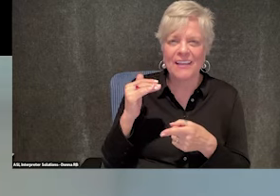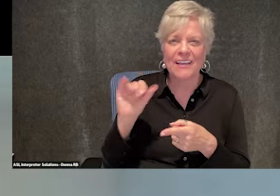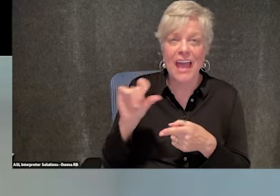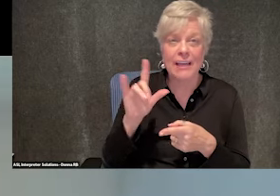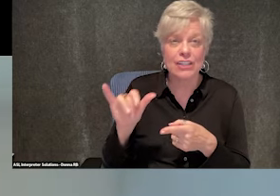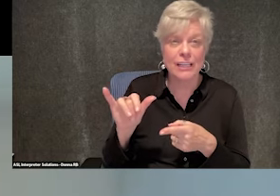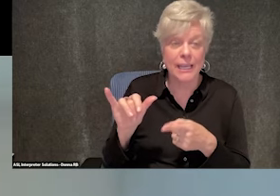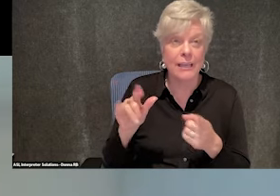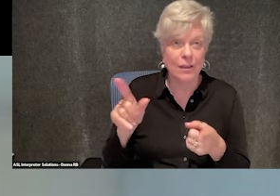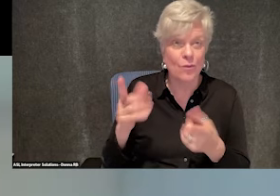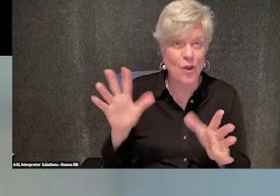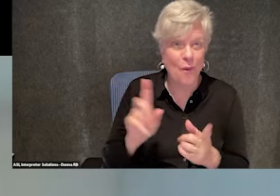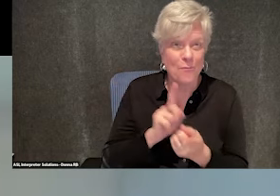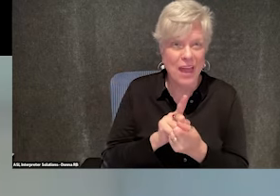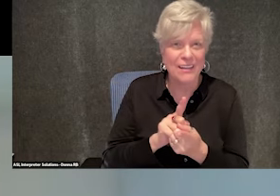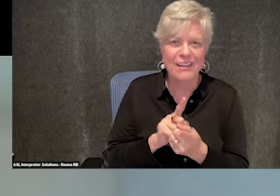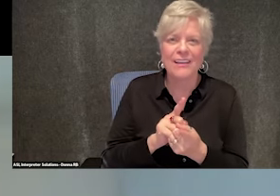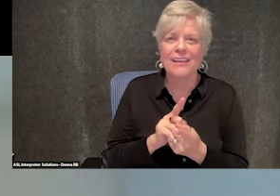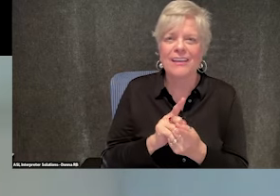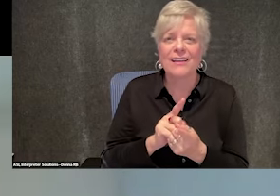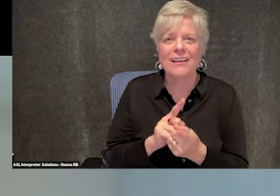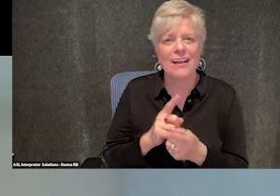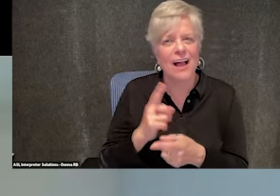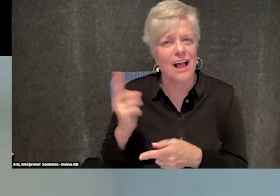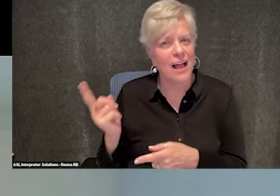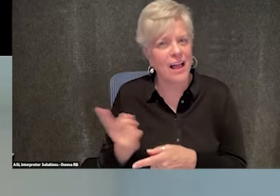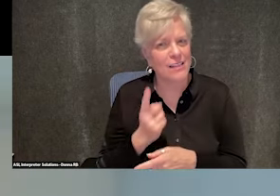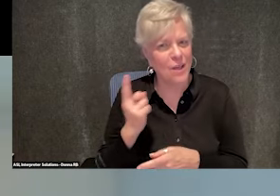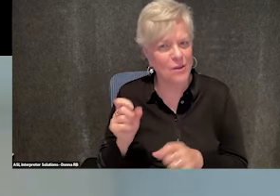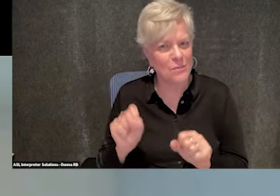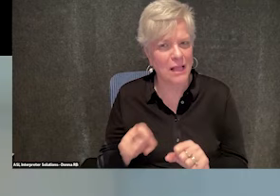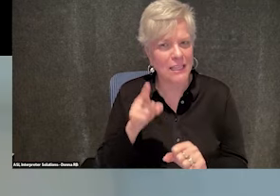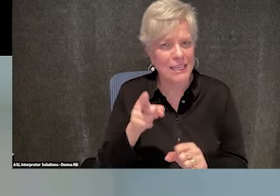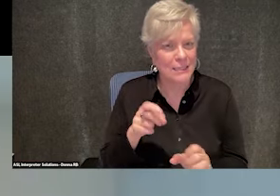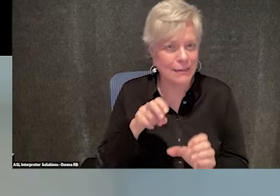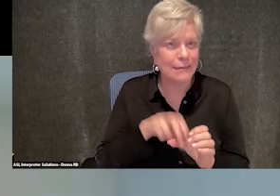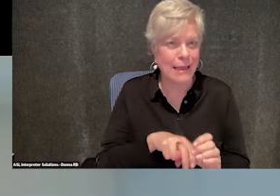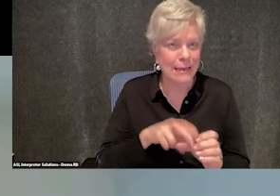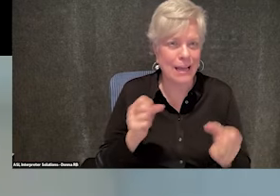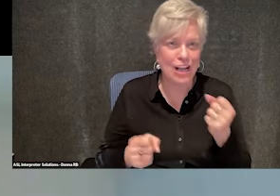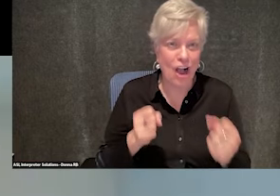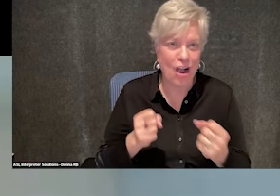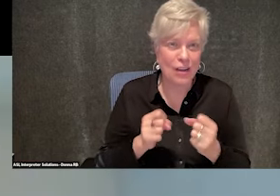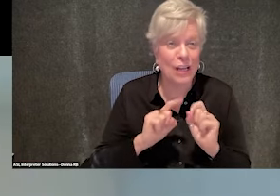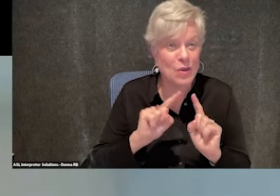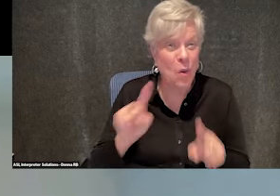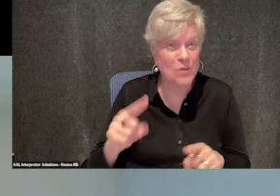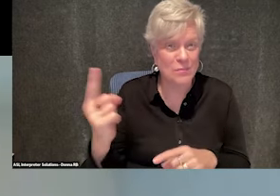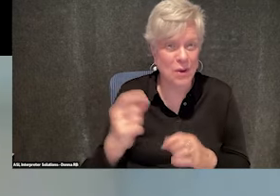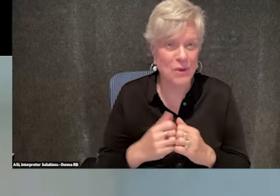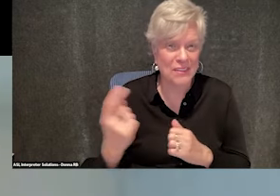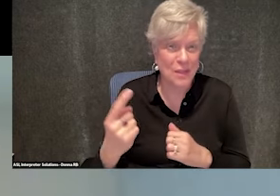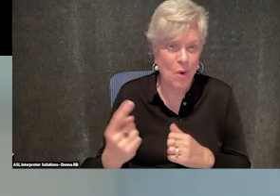conducir. Algunas veces es difícil tener acceso al transporte, puede abrir el mundo a uno en muchas